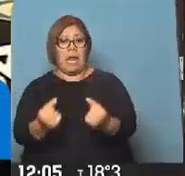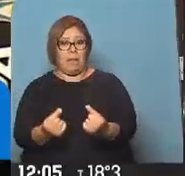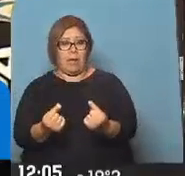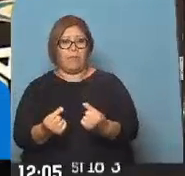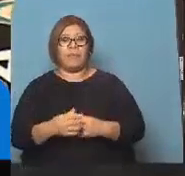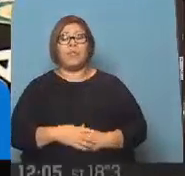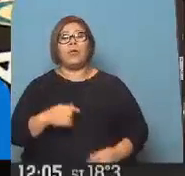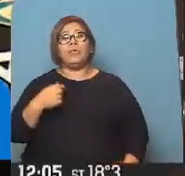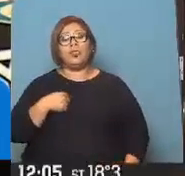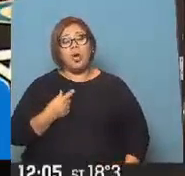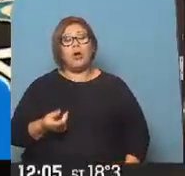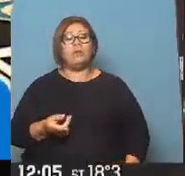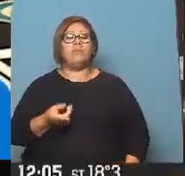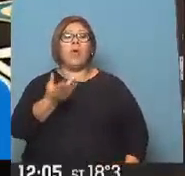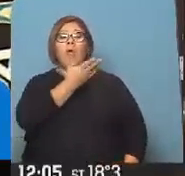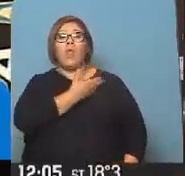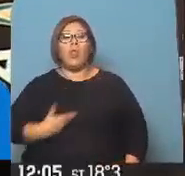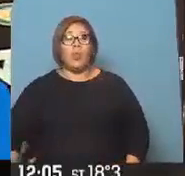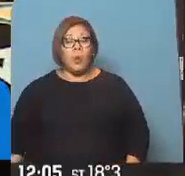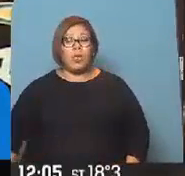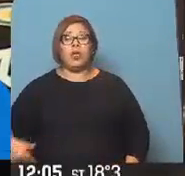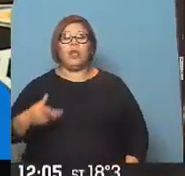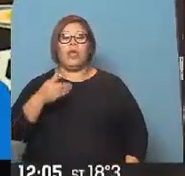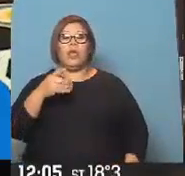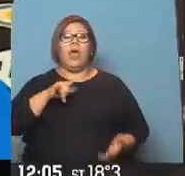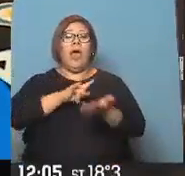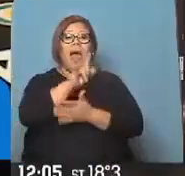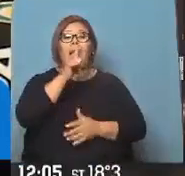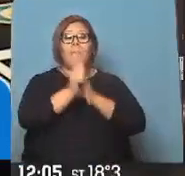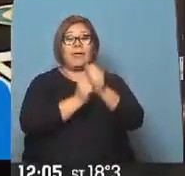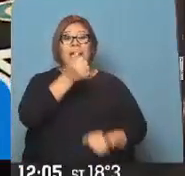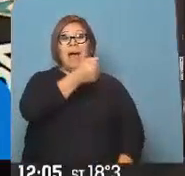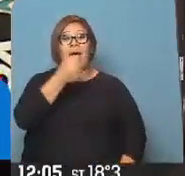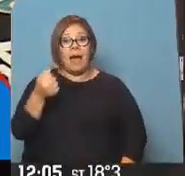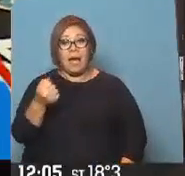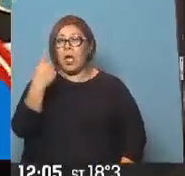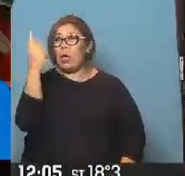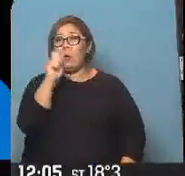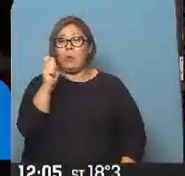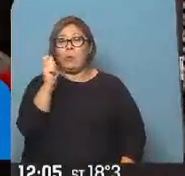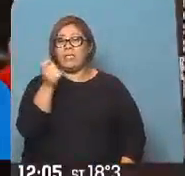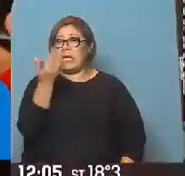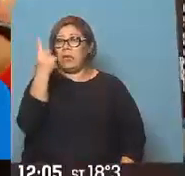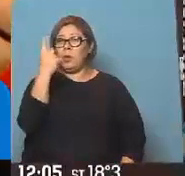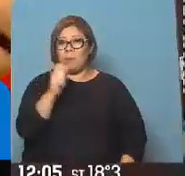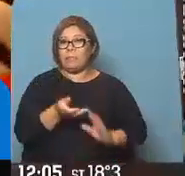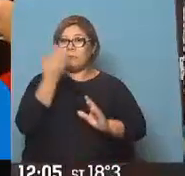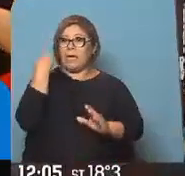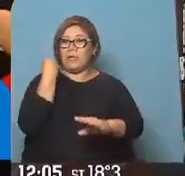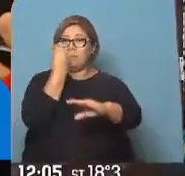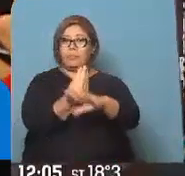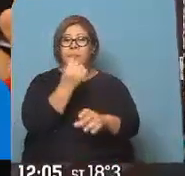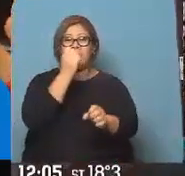escucho al presidente de los líneas hablar y bueno lo entiendo porque está hace tan solo creo que un mes en la compañía y no entiende nada la desidia la